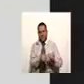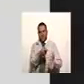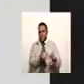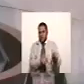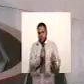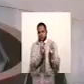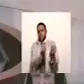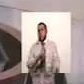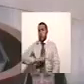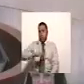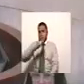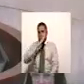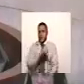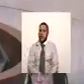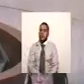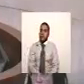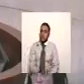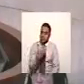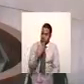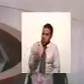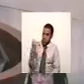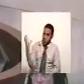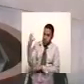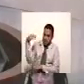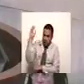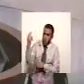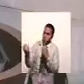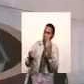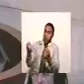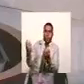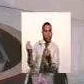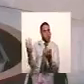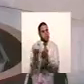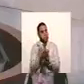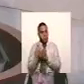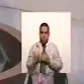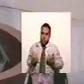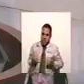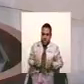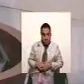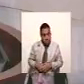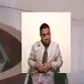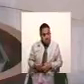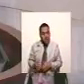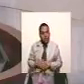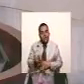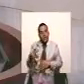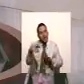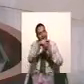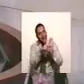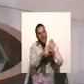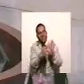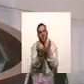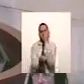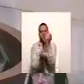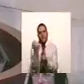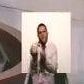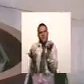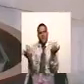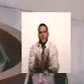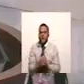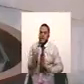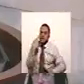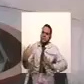Que si el país debe tener más mercado, sí, que lo tenga. Pero las reglas del mercado se basan sobre información